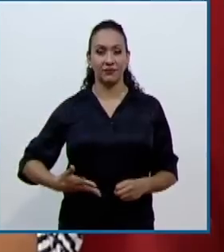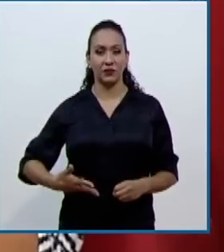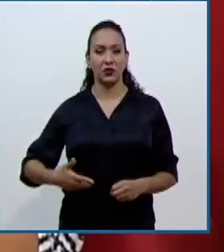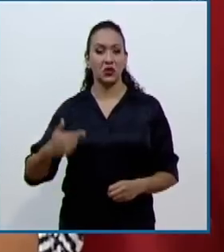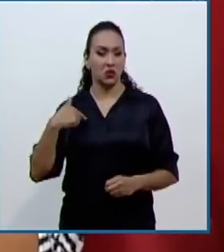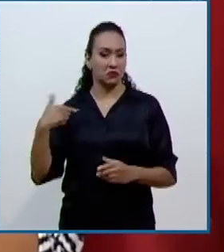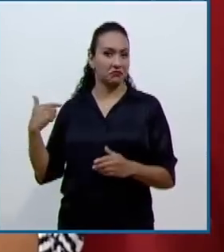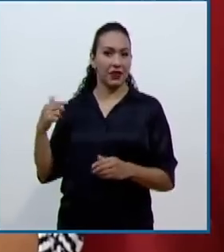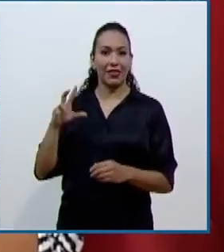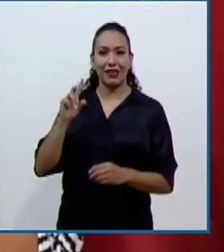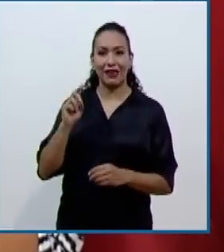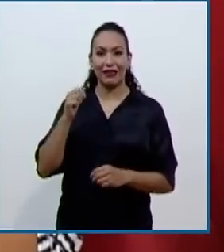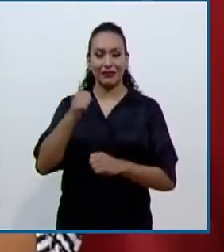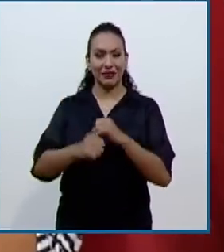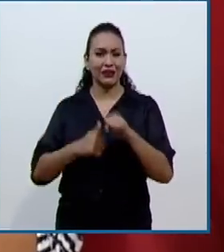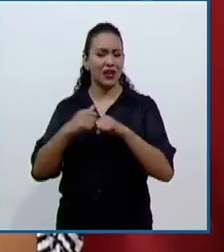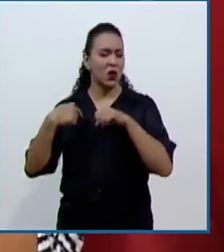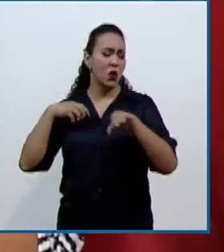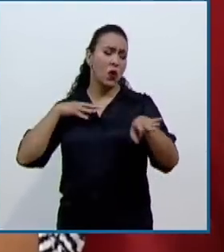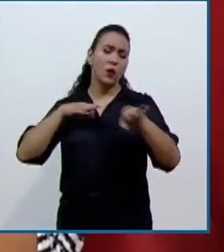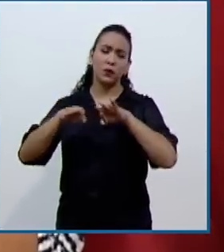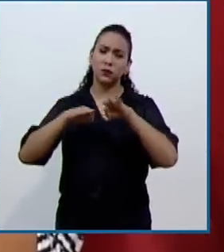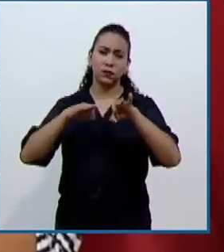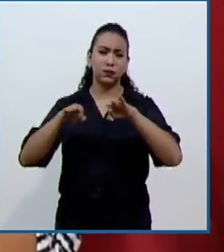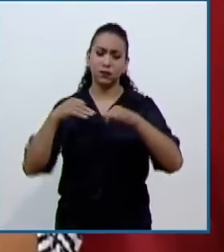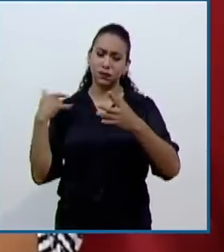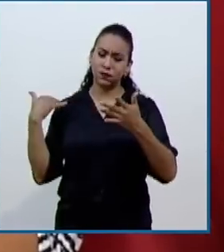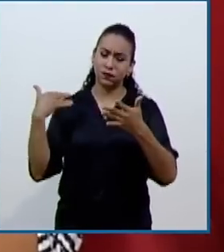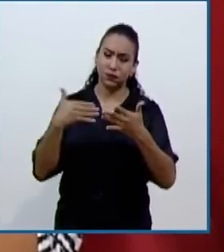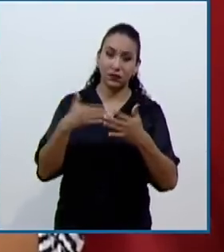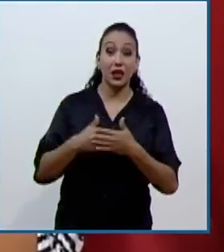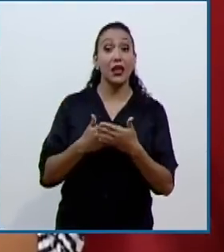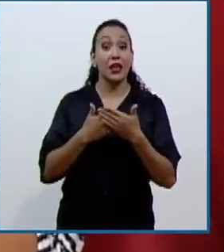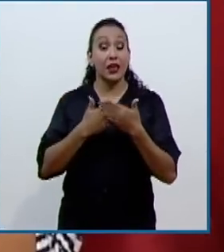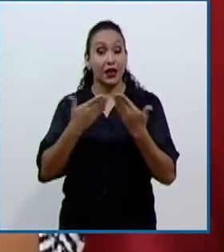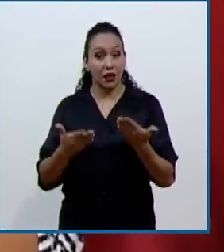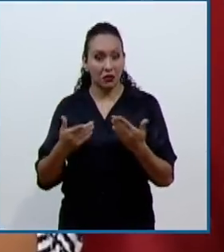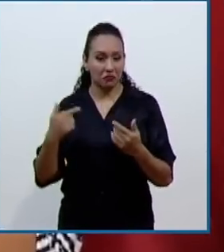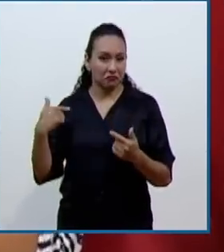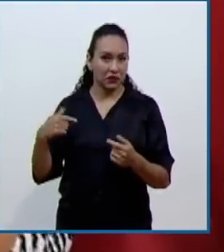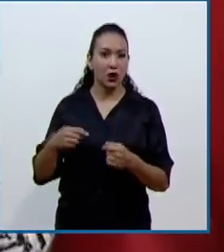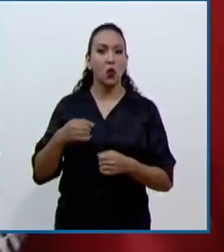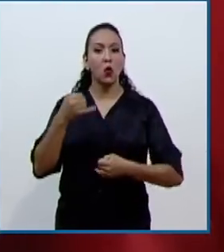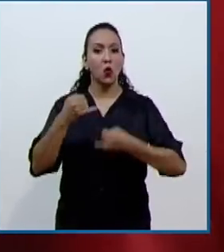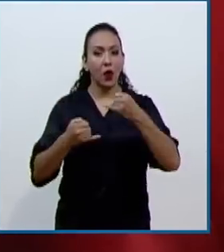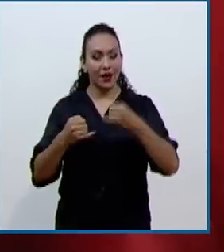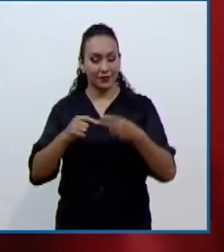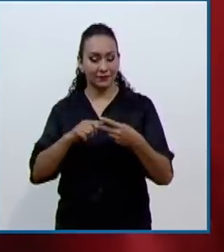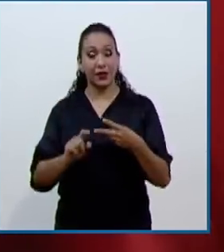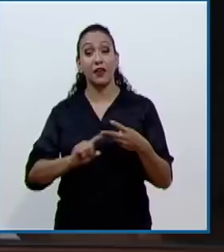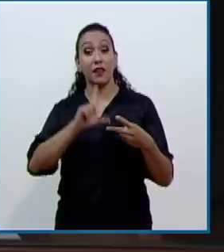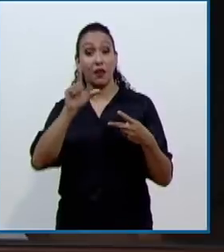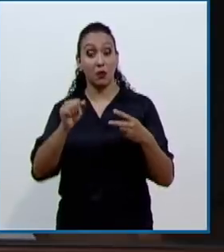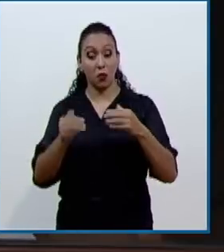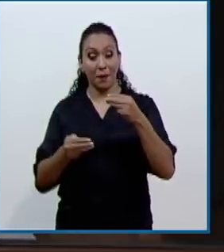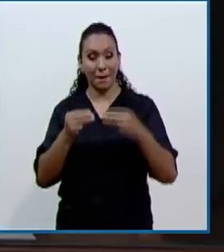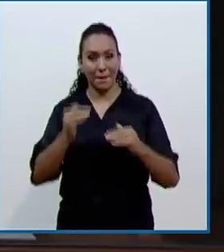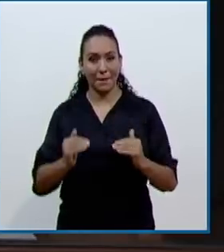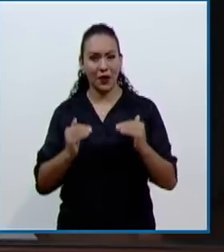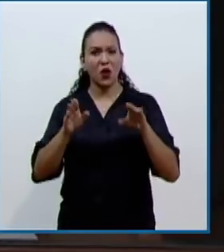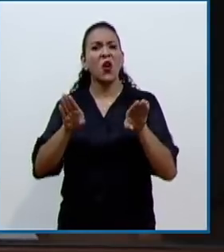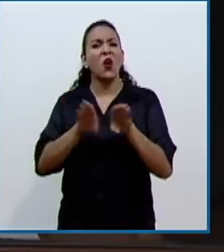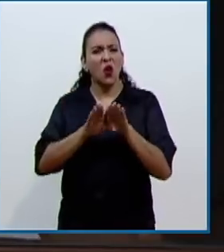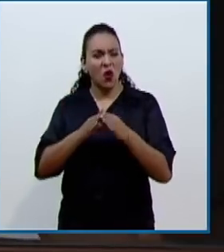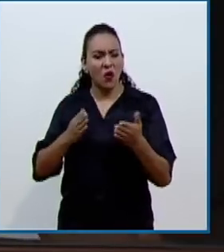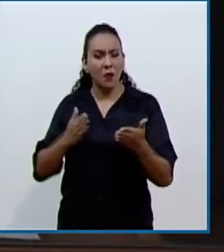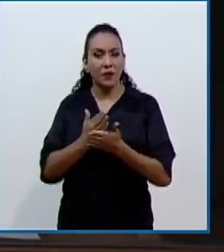los últimos 36 años de mi vida. Tuve el honor de ser nombrada jueza de distrito y magistrada de circuito a través de concursos